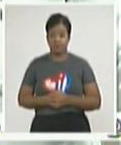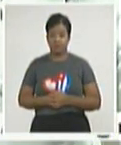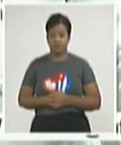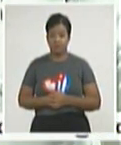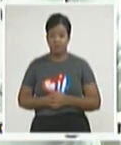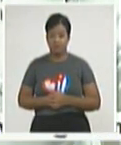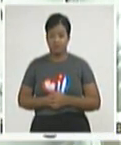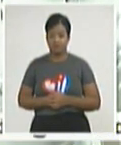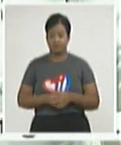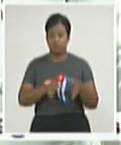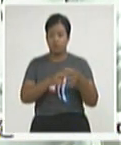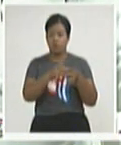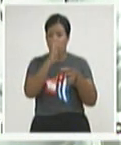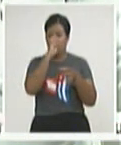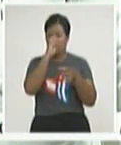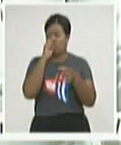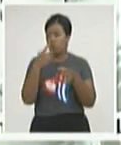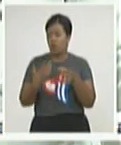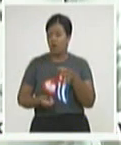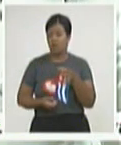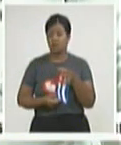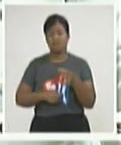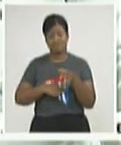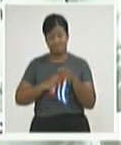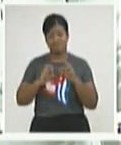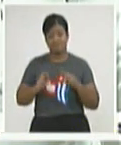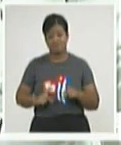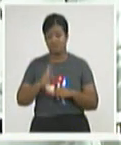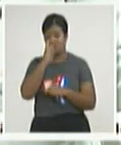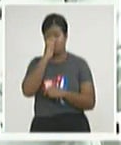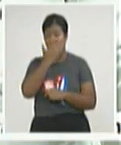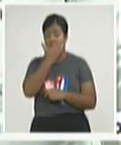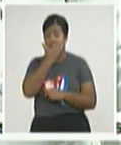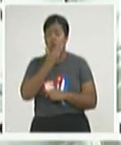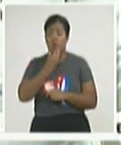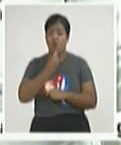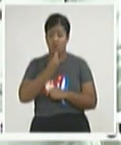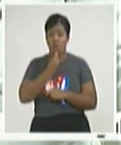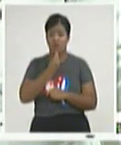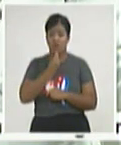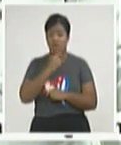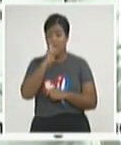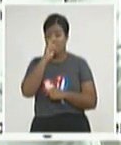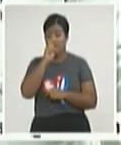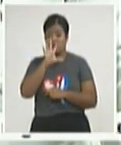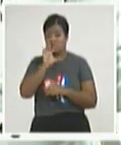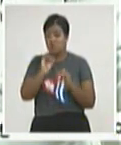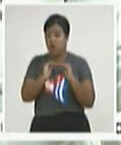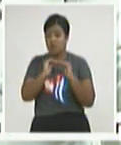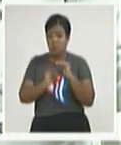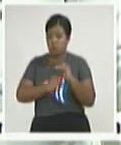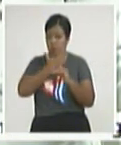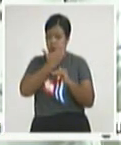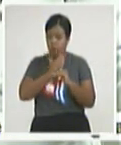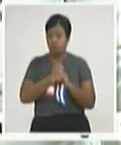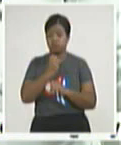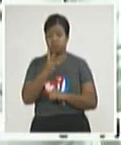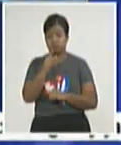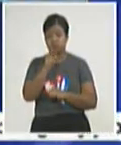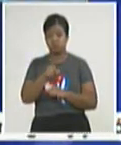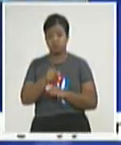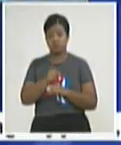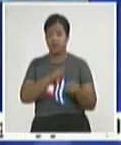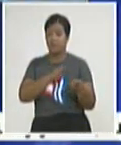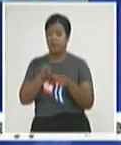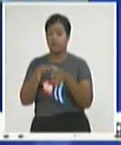nuevamente, edades jóvenes afectadas, entre estos fallecidos, menores de 50 años 3, entre 50